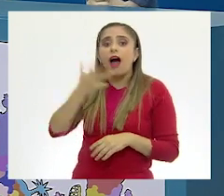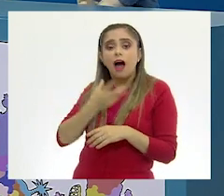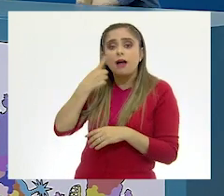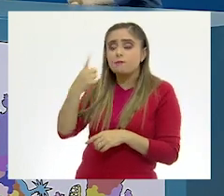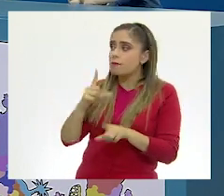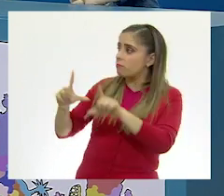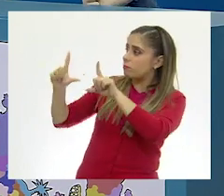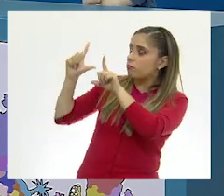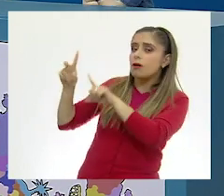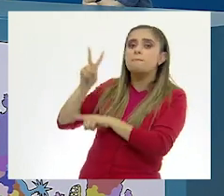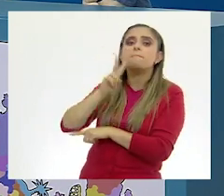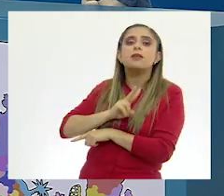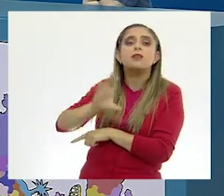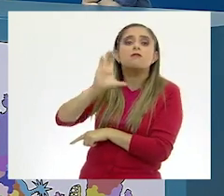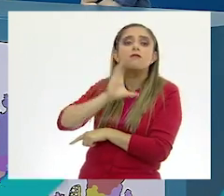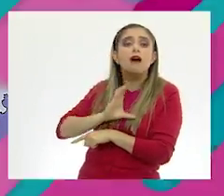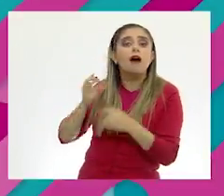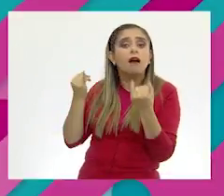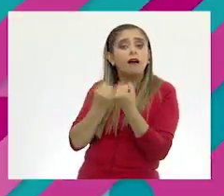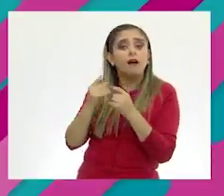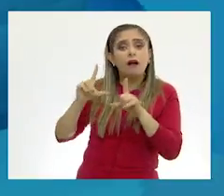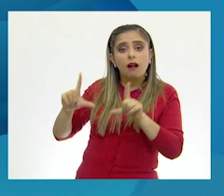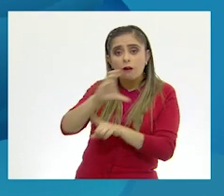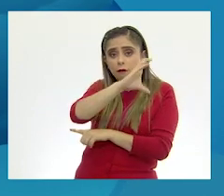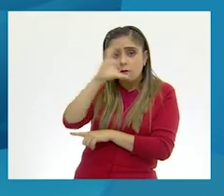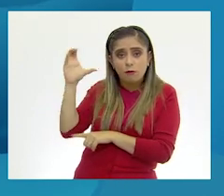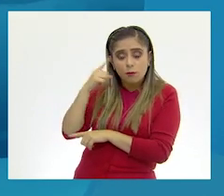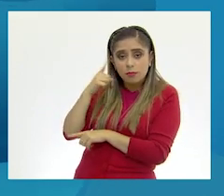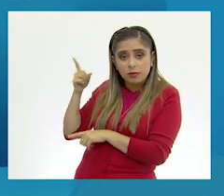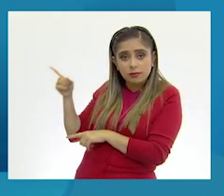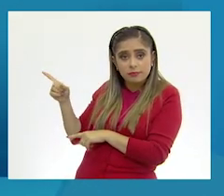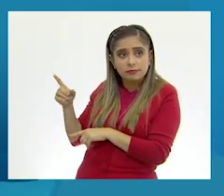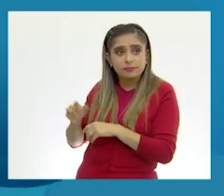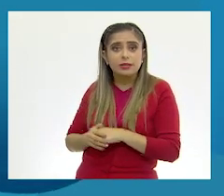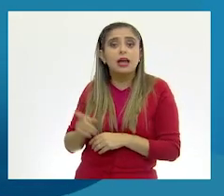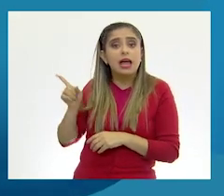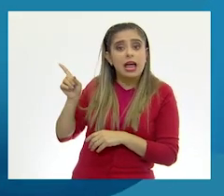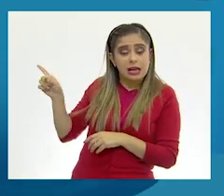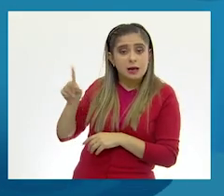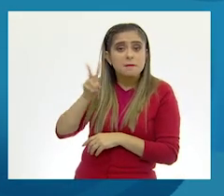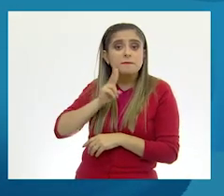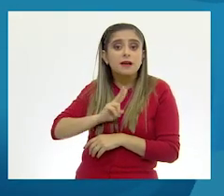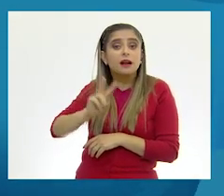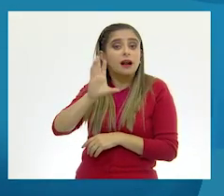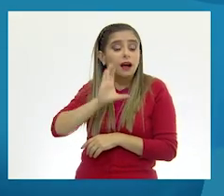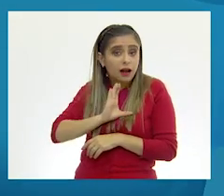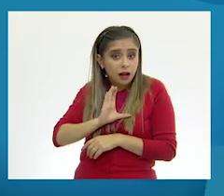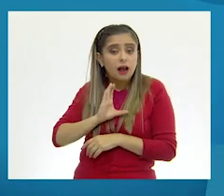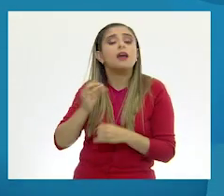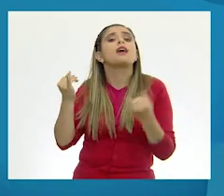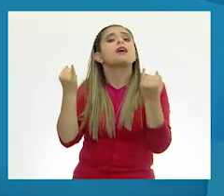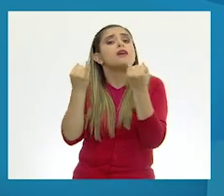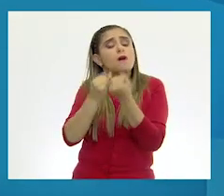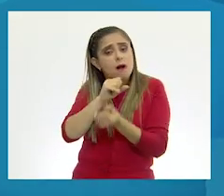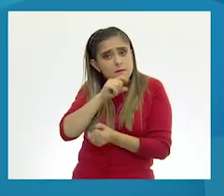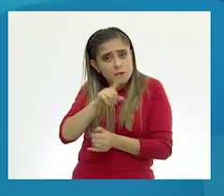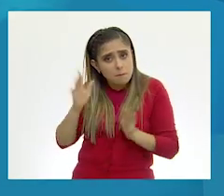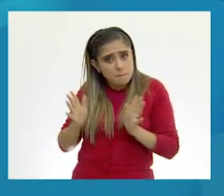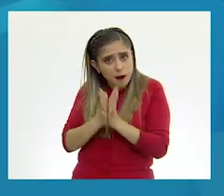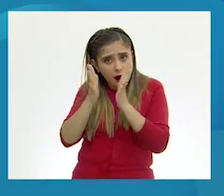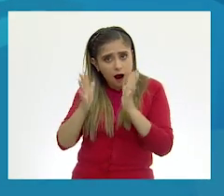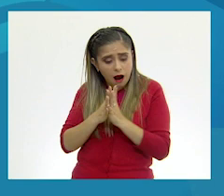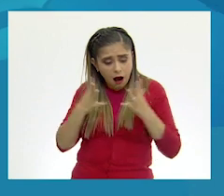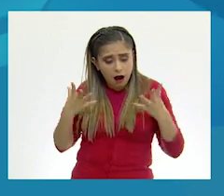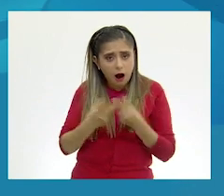de Venustiano Carranza también. Como lo pueden ver, Venustiano Carranza también participó en este